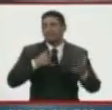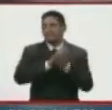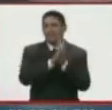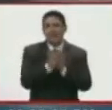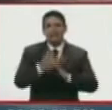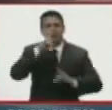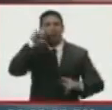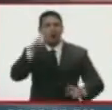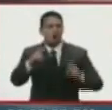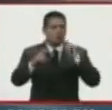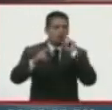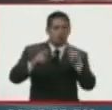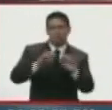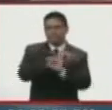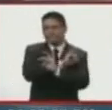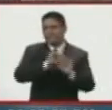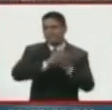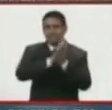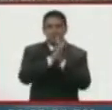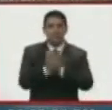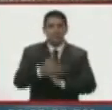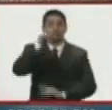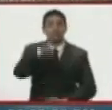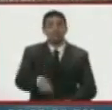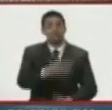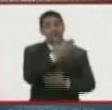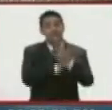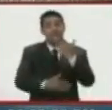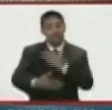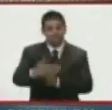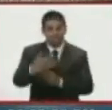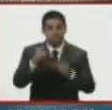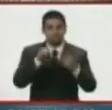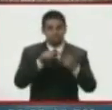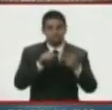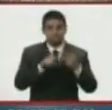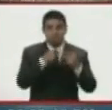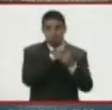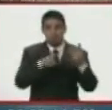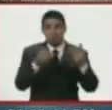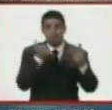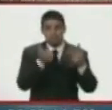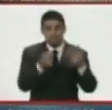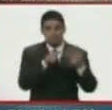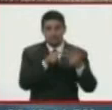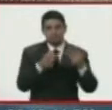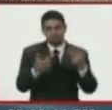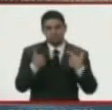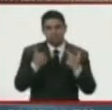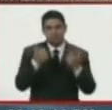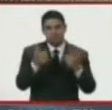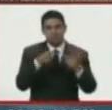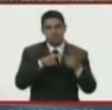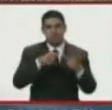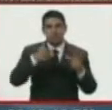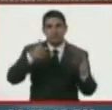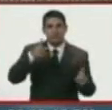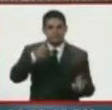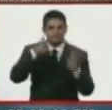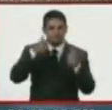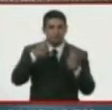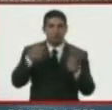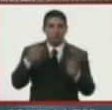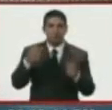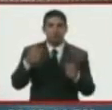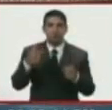asesinato. Igualmente fueron heridos, están fuera de peligro. Las balas de los francotiradores chocaron